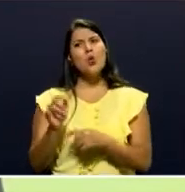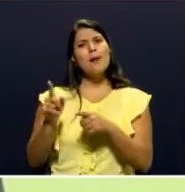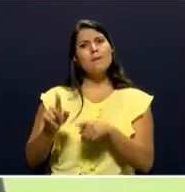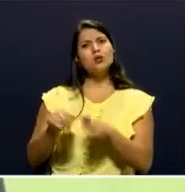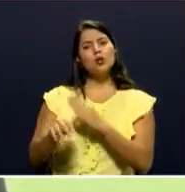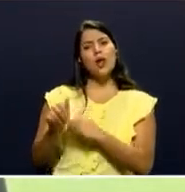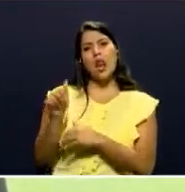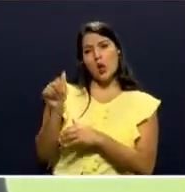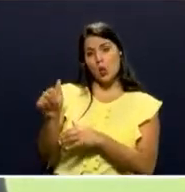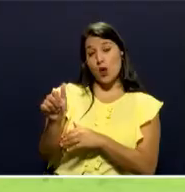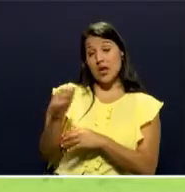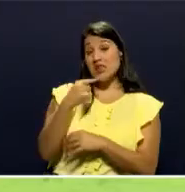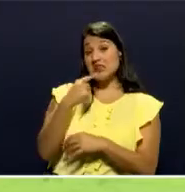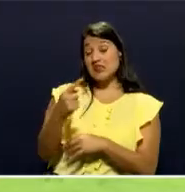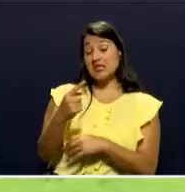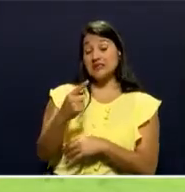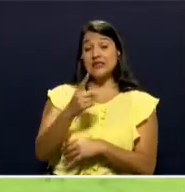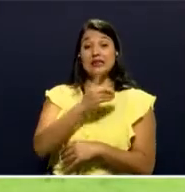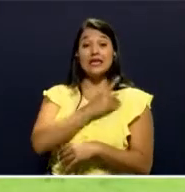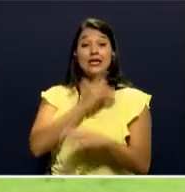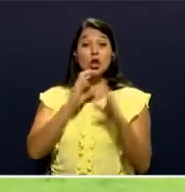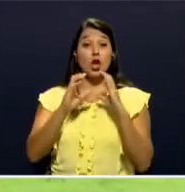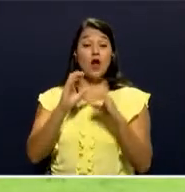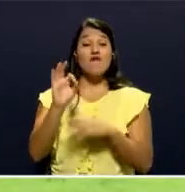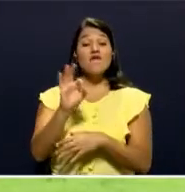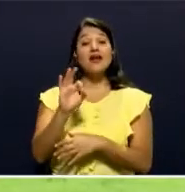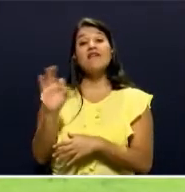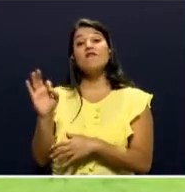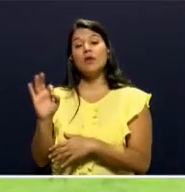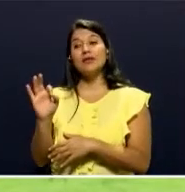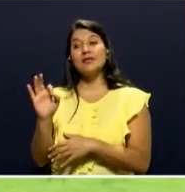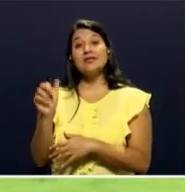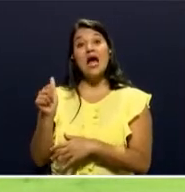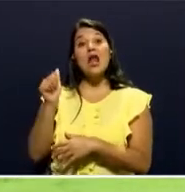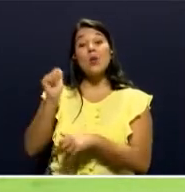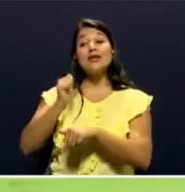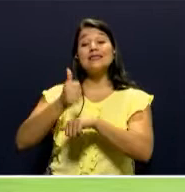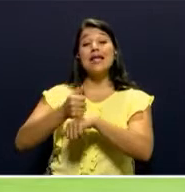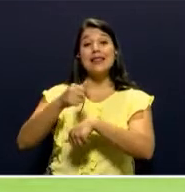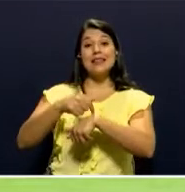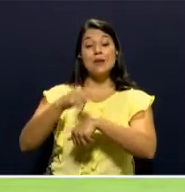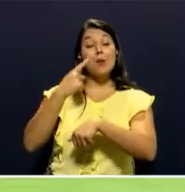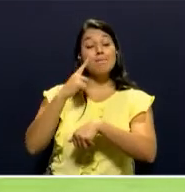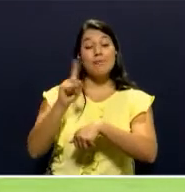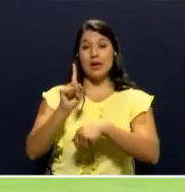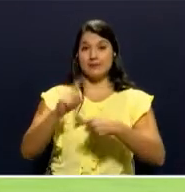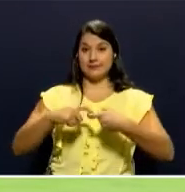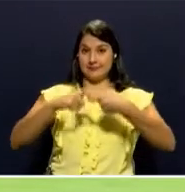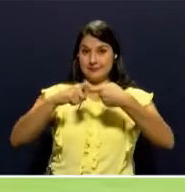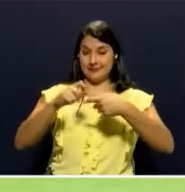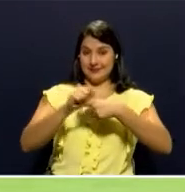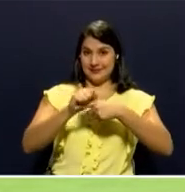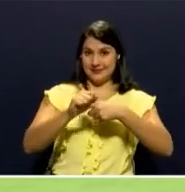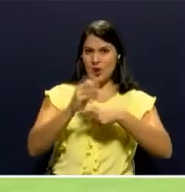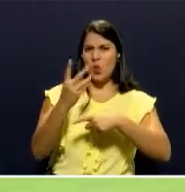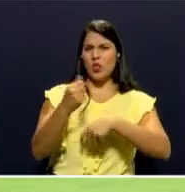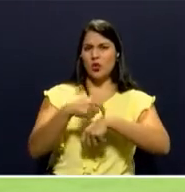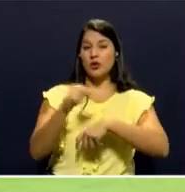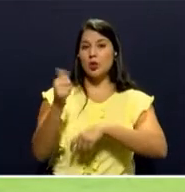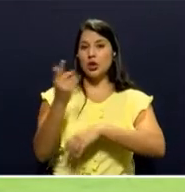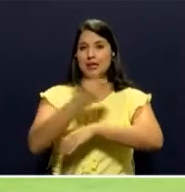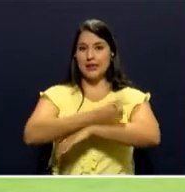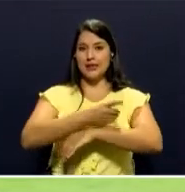violencia tal cual contó su director de comunicación ferlin fuentes la liga impuso un plazo para estar fuera de prácticas colectivas de 10 días